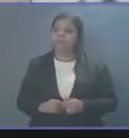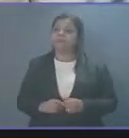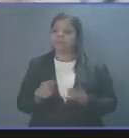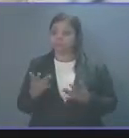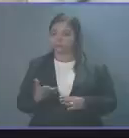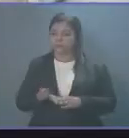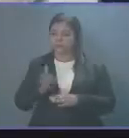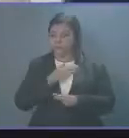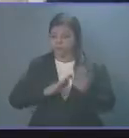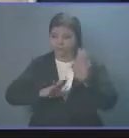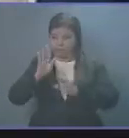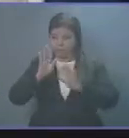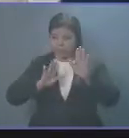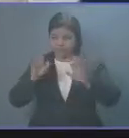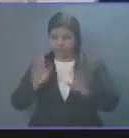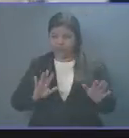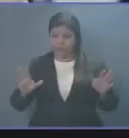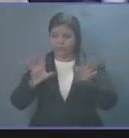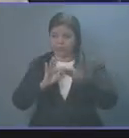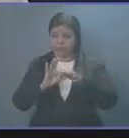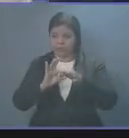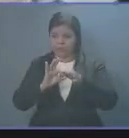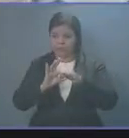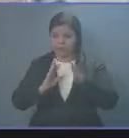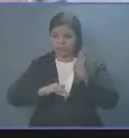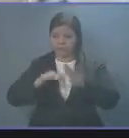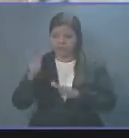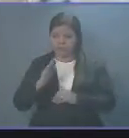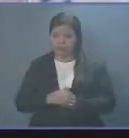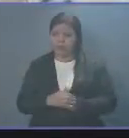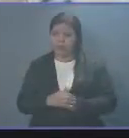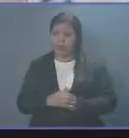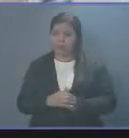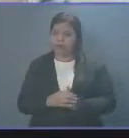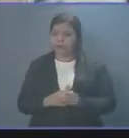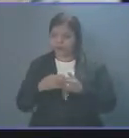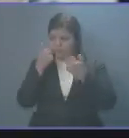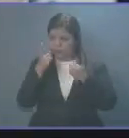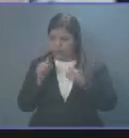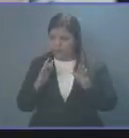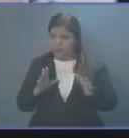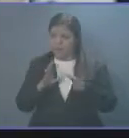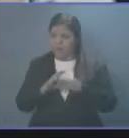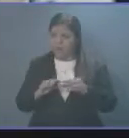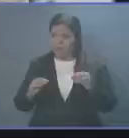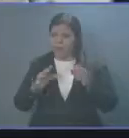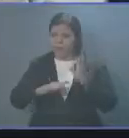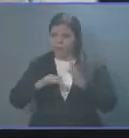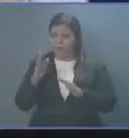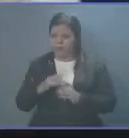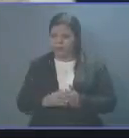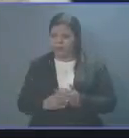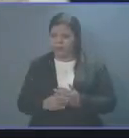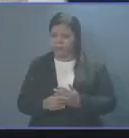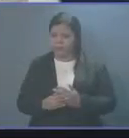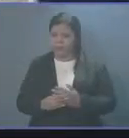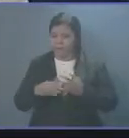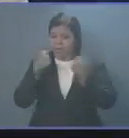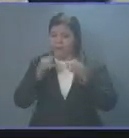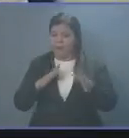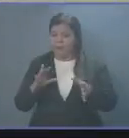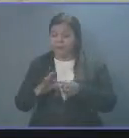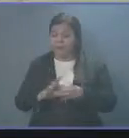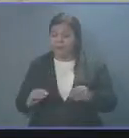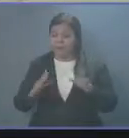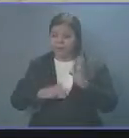que participaron en el conflicto armado interno de El Salvador del 1 de enero de 1980 al 16 de enero de 1992 para